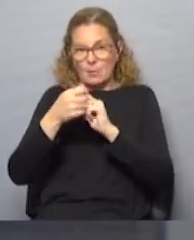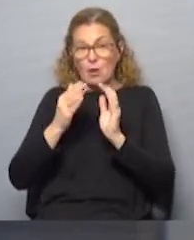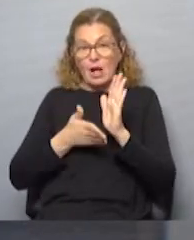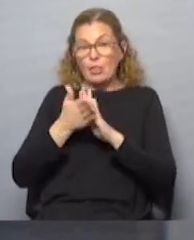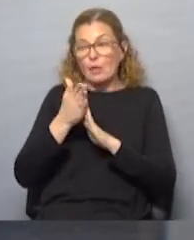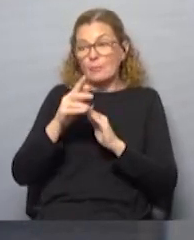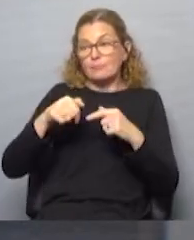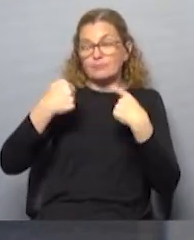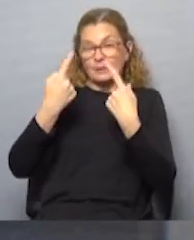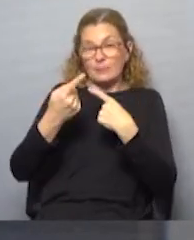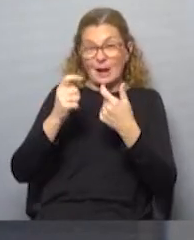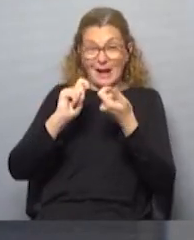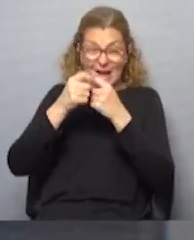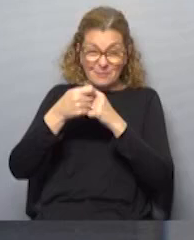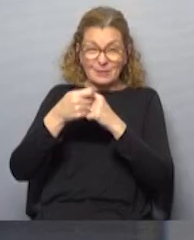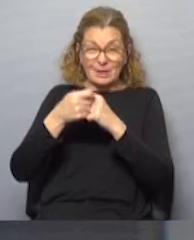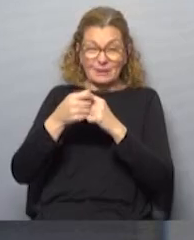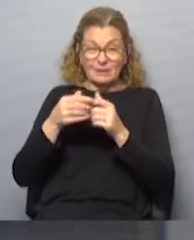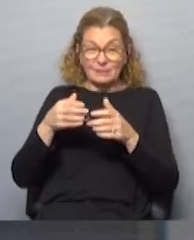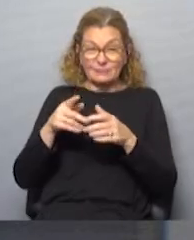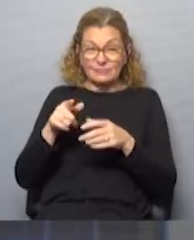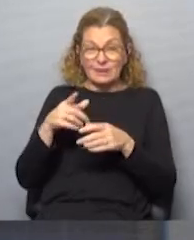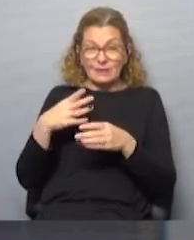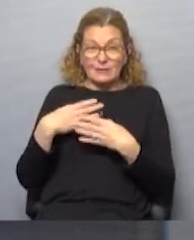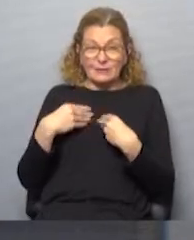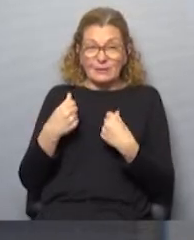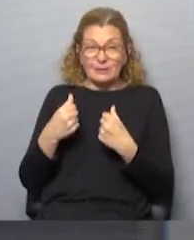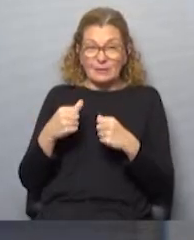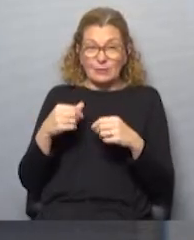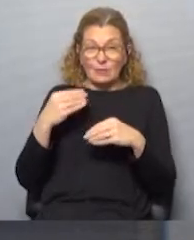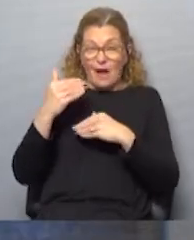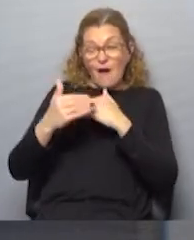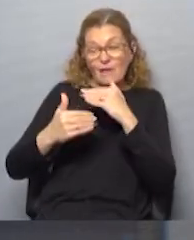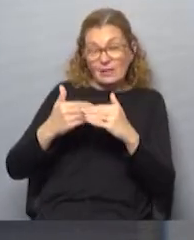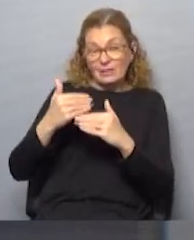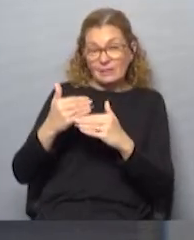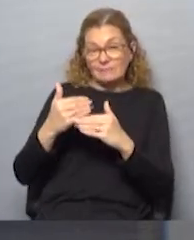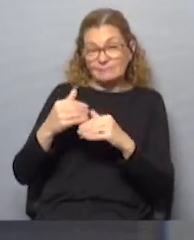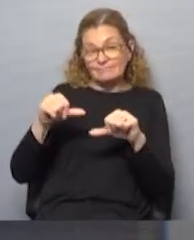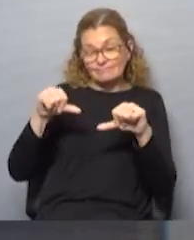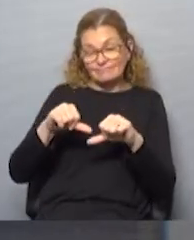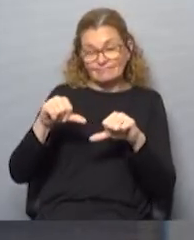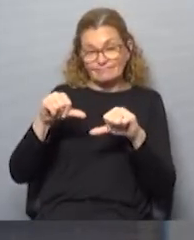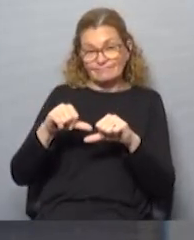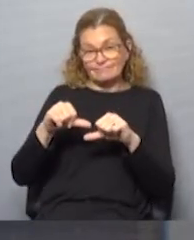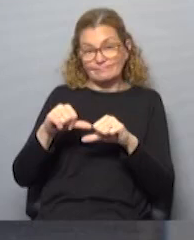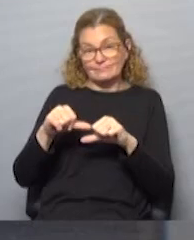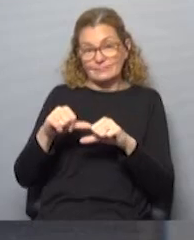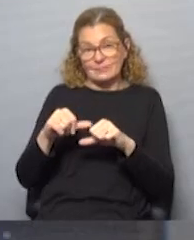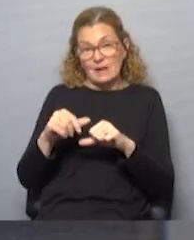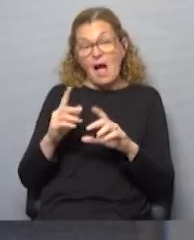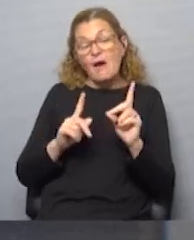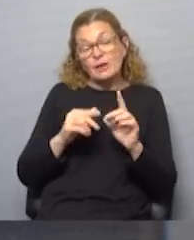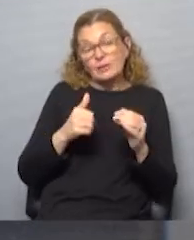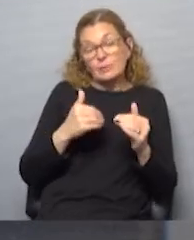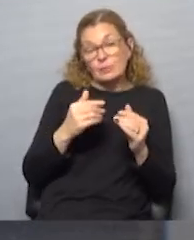pero para empezar a caminar en esa dirección en ese sentido el nivel de avance digamos ha sido en ciertos aspectos